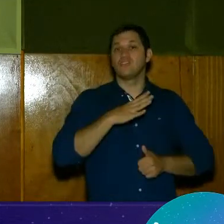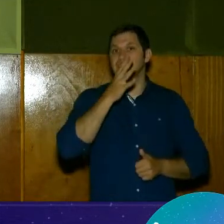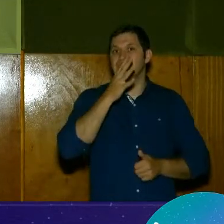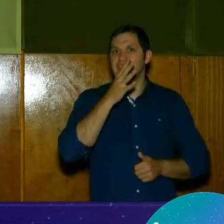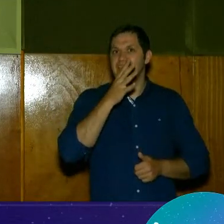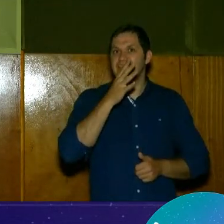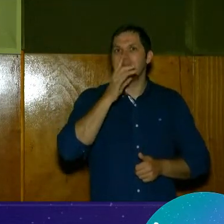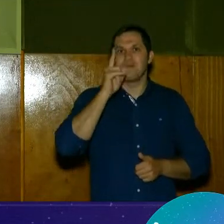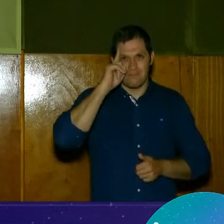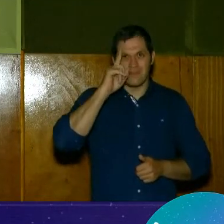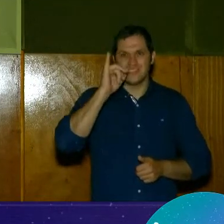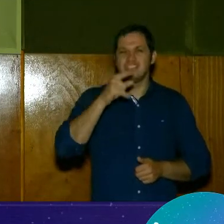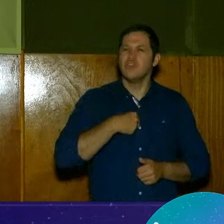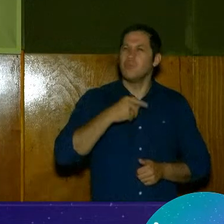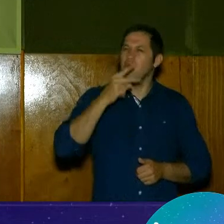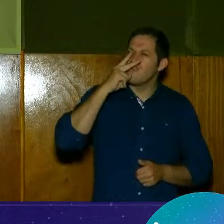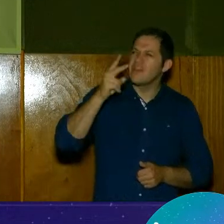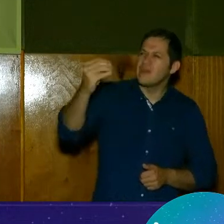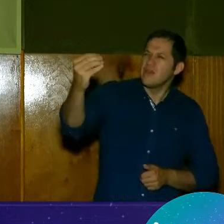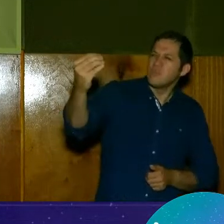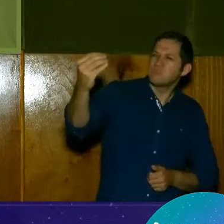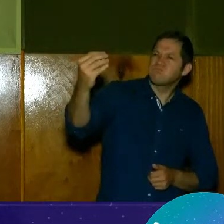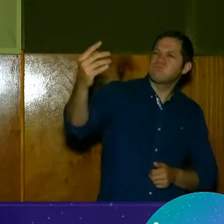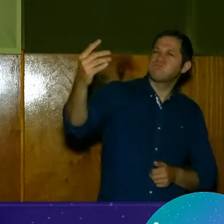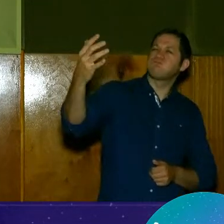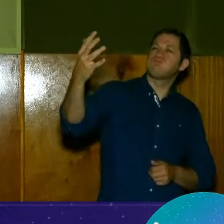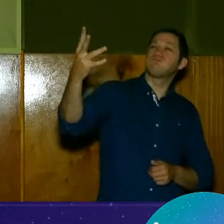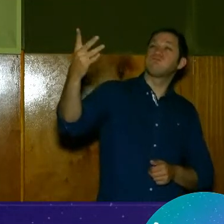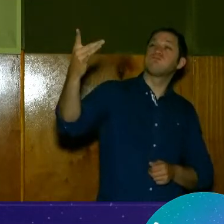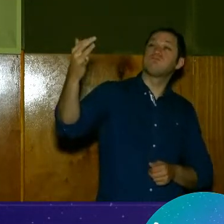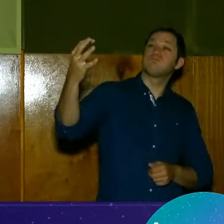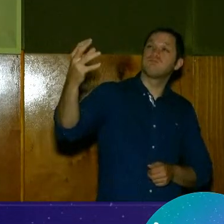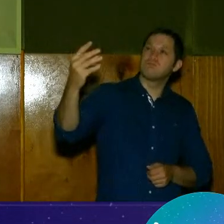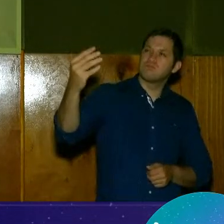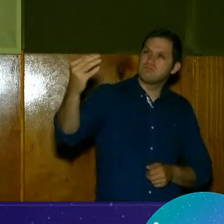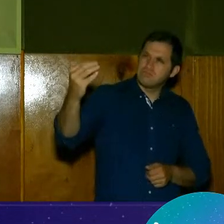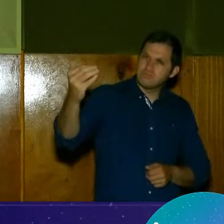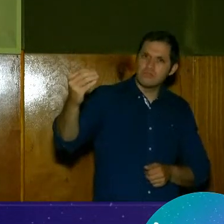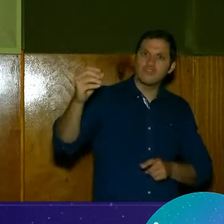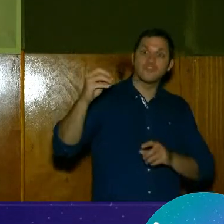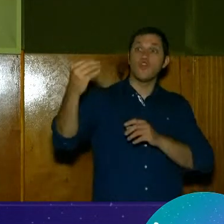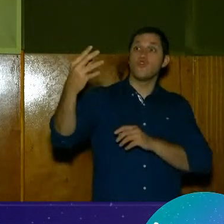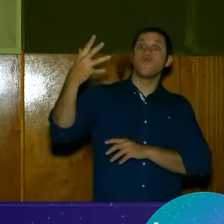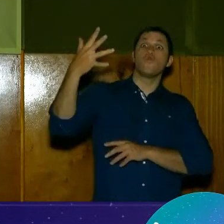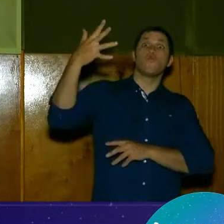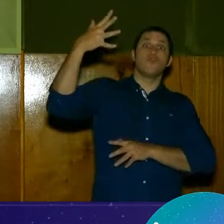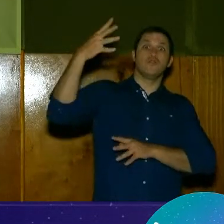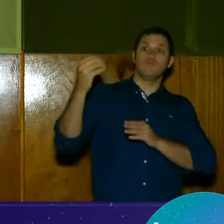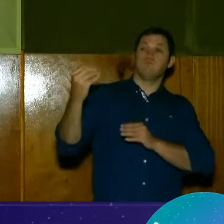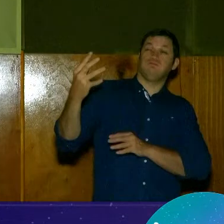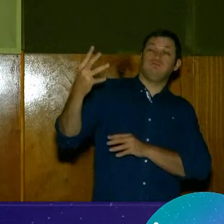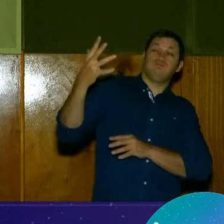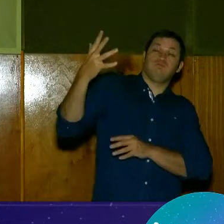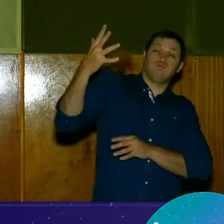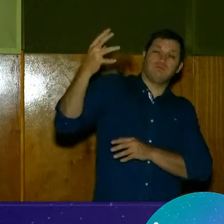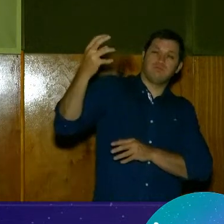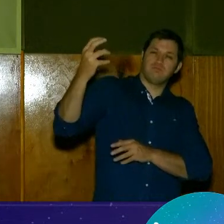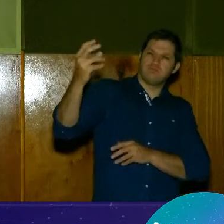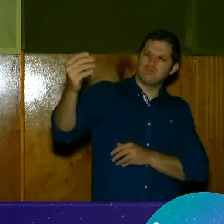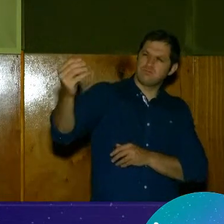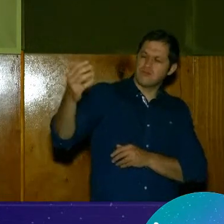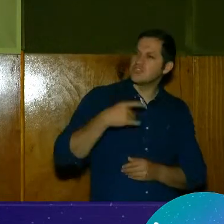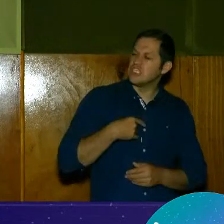estrella cefeida yo no sé a qué distancia está en el universo pero yo la veo y yo puedo medir cuánto tiempo se demora